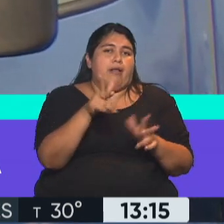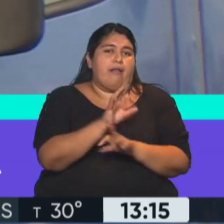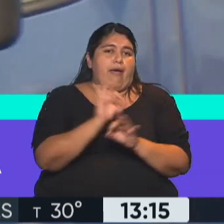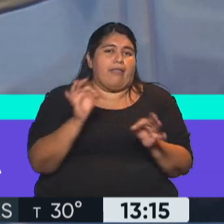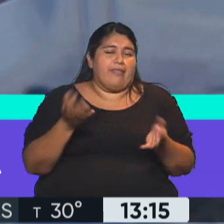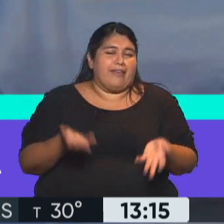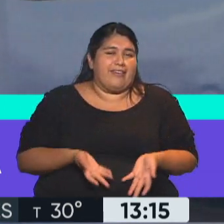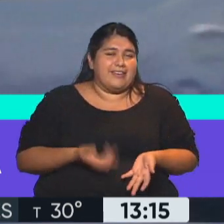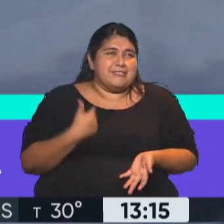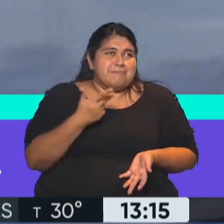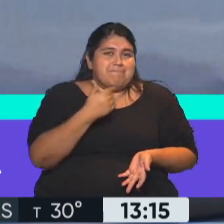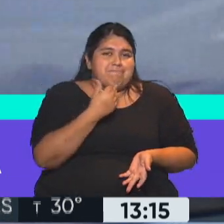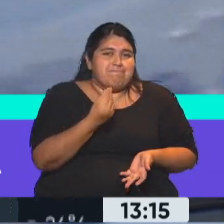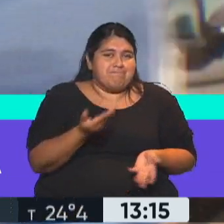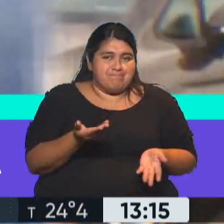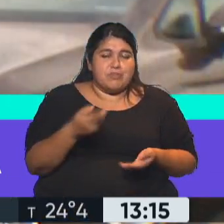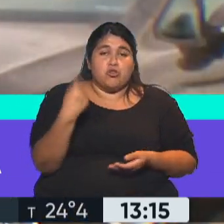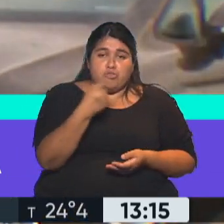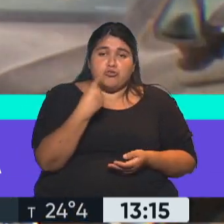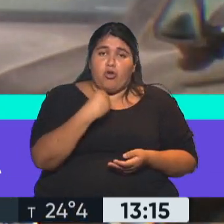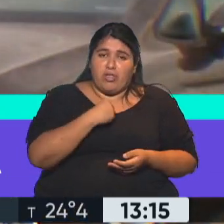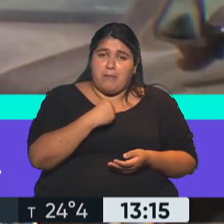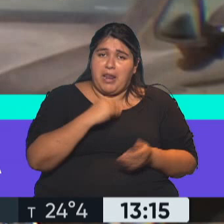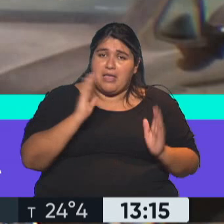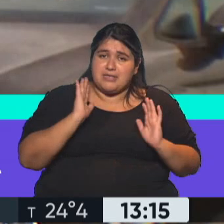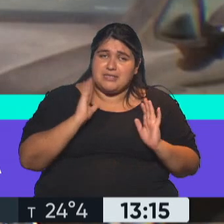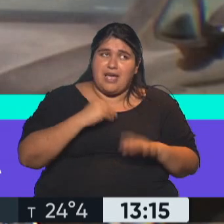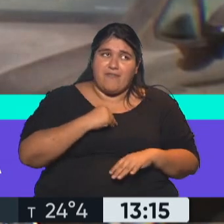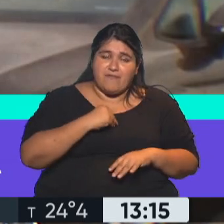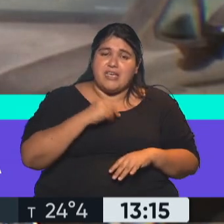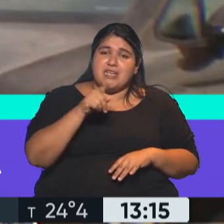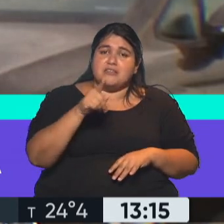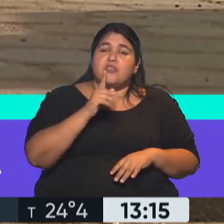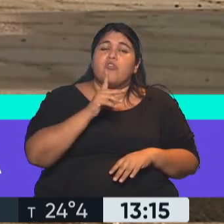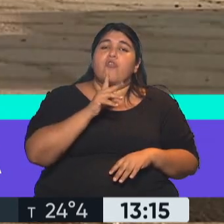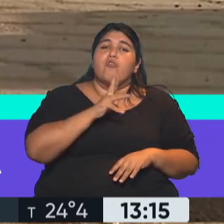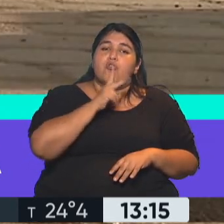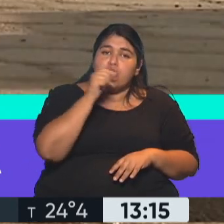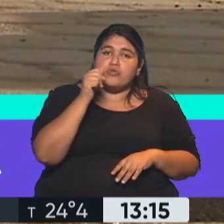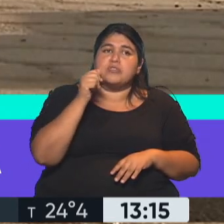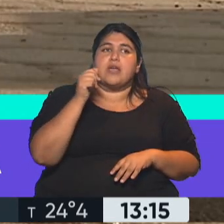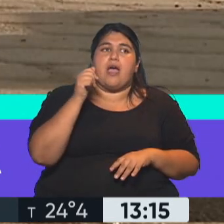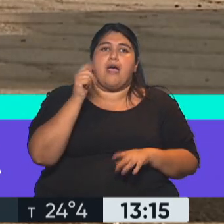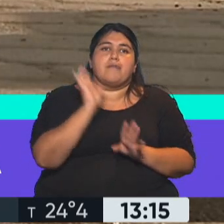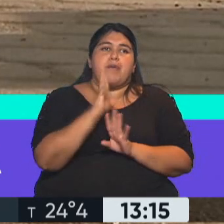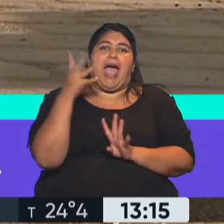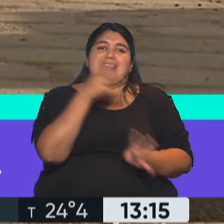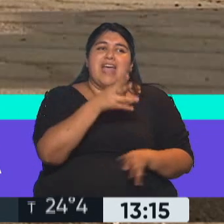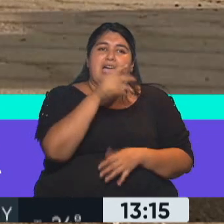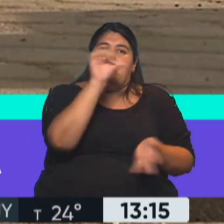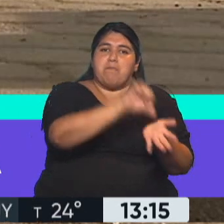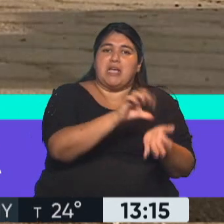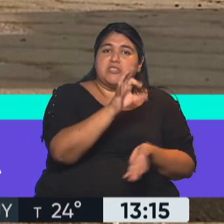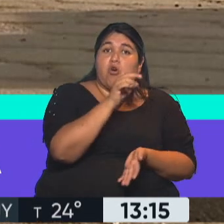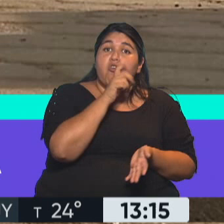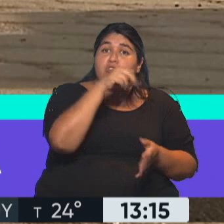antes, nosotros tenemos esperanza de que Rusia no va a atacar un país miembro de la OTAN, pero también hace un par de días